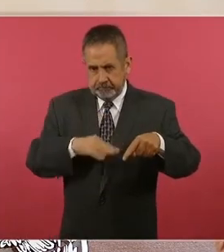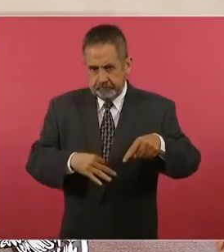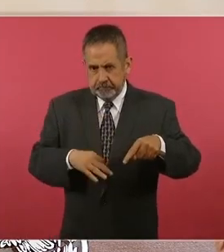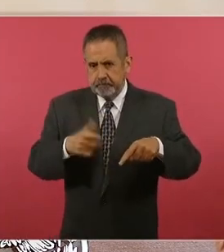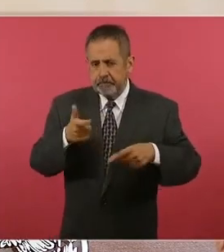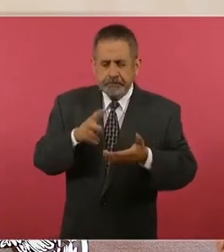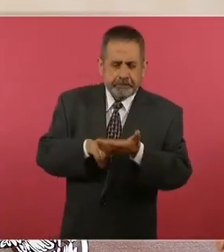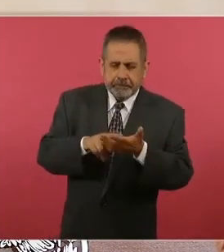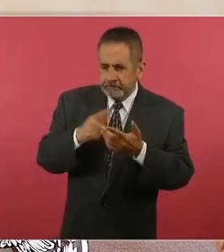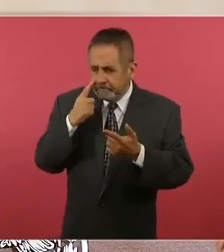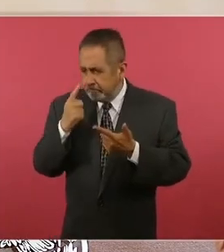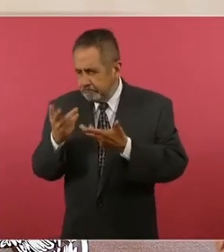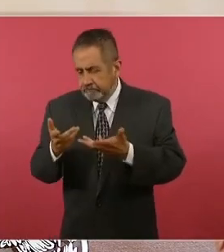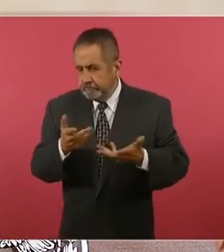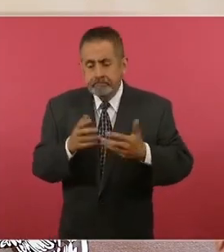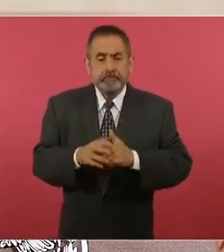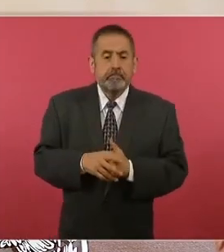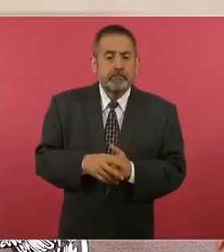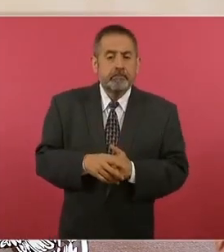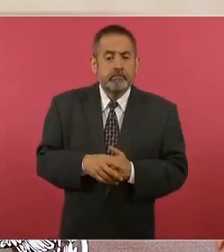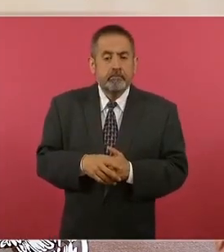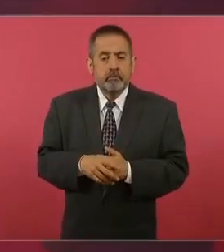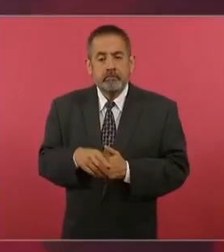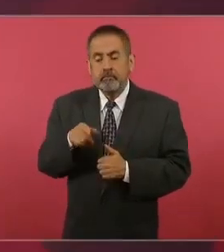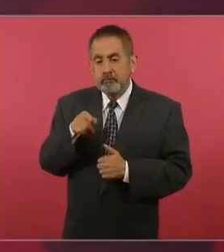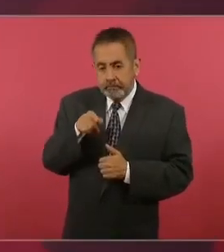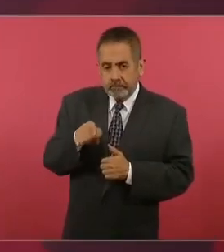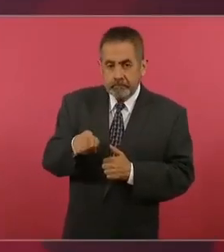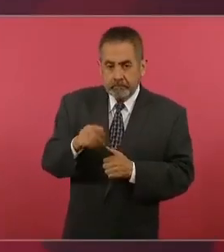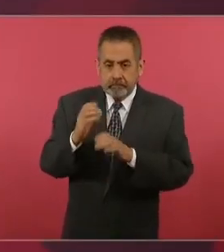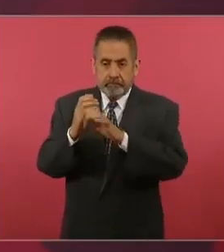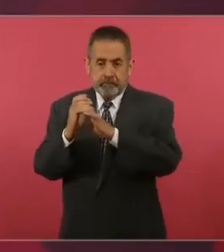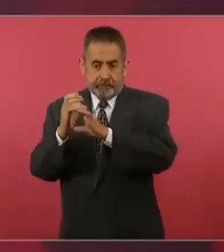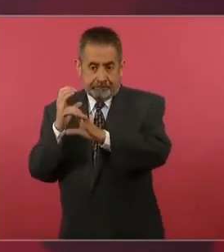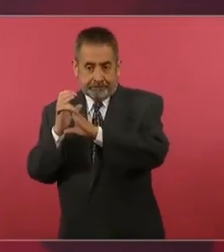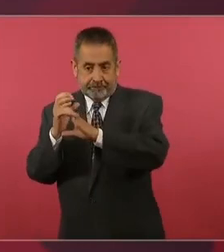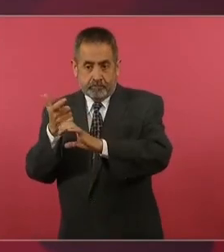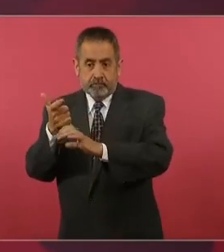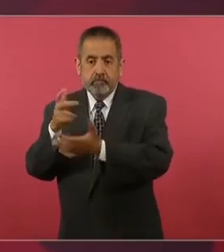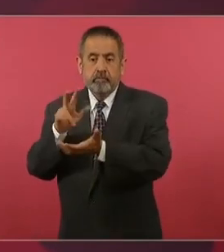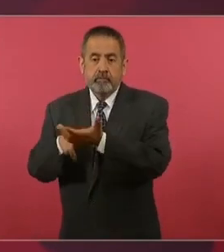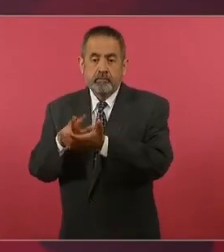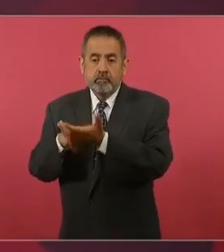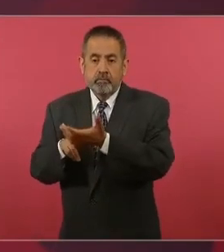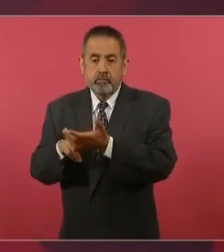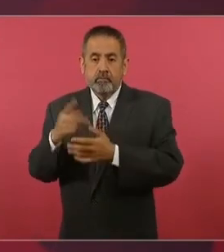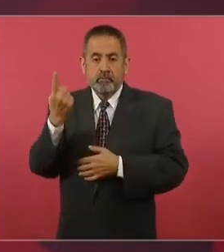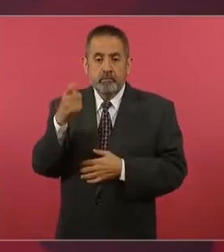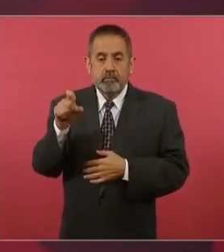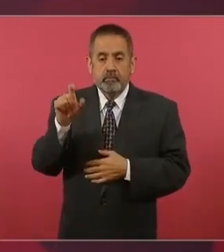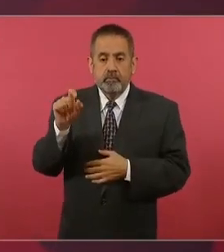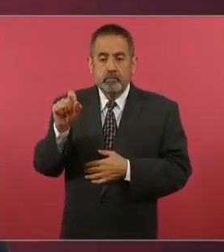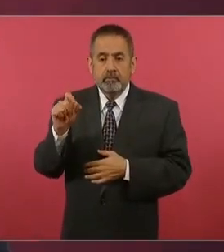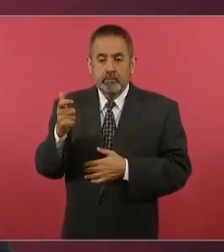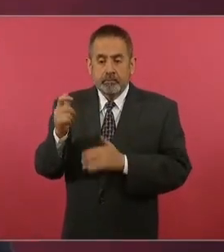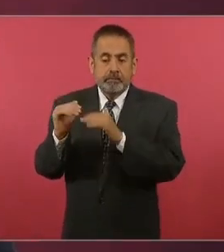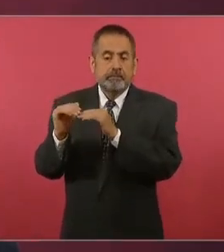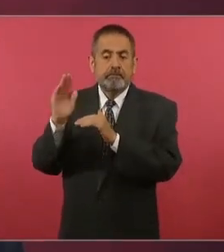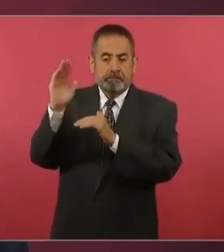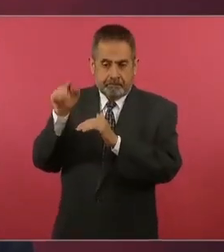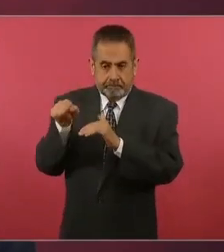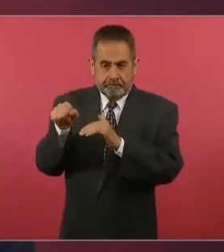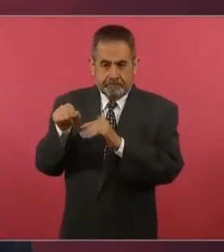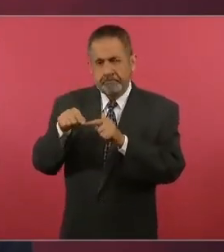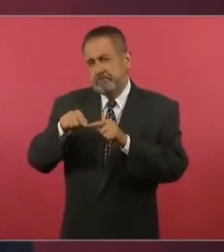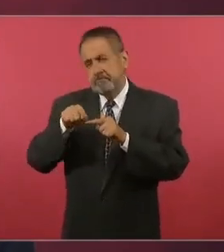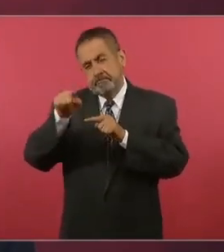es que el traslado comparable en autobús puede llegar hasta más de 120 pesos, dependiendo obviamente de